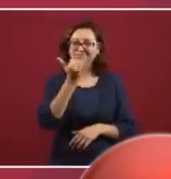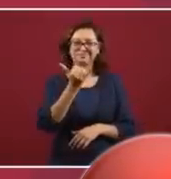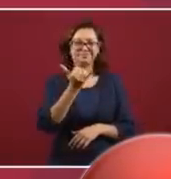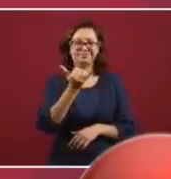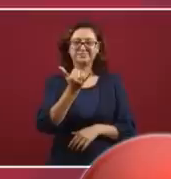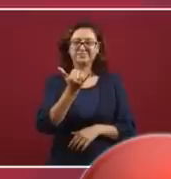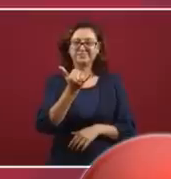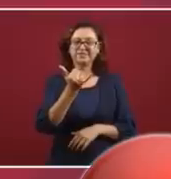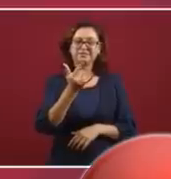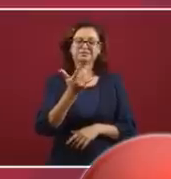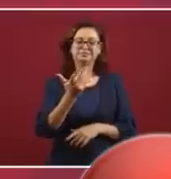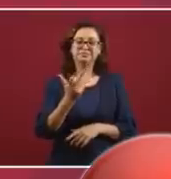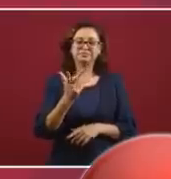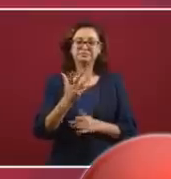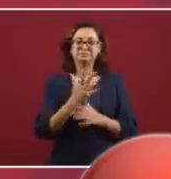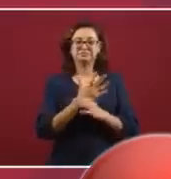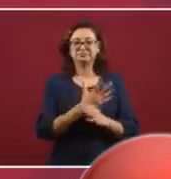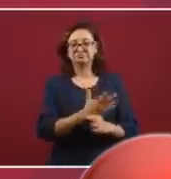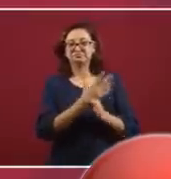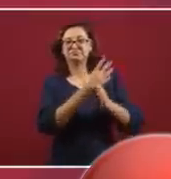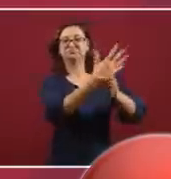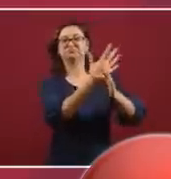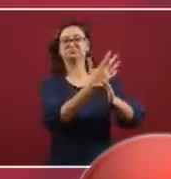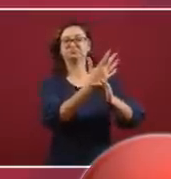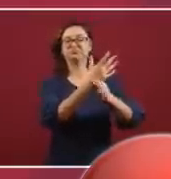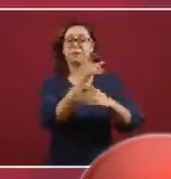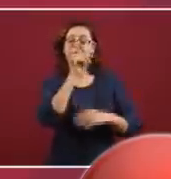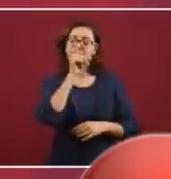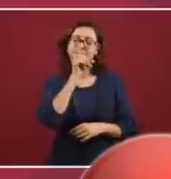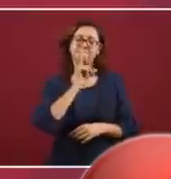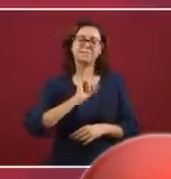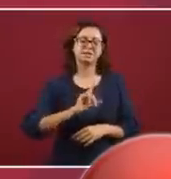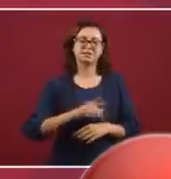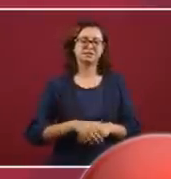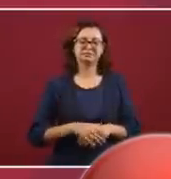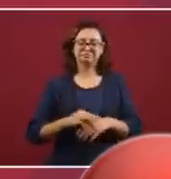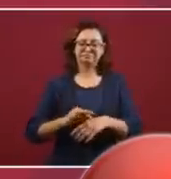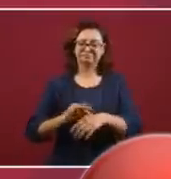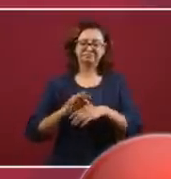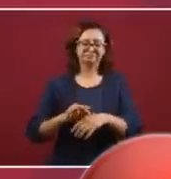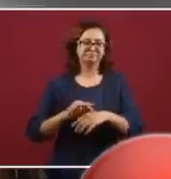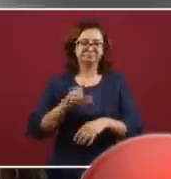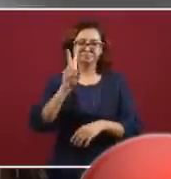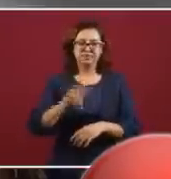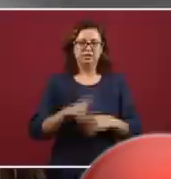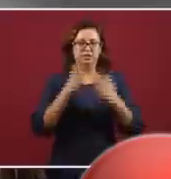hacer una afirmación que no corresponde a la realidad.